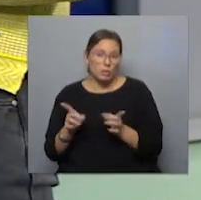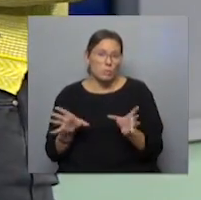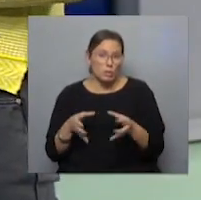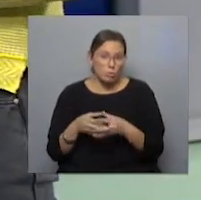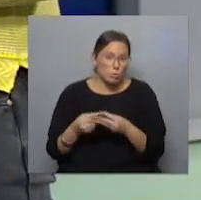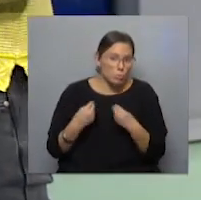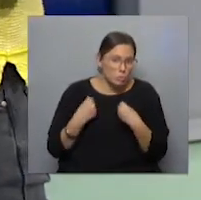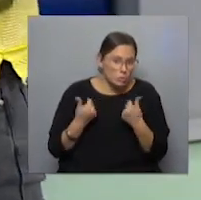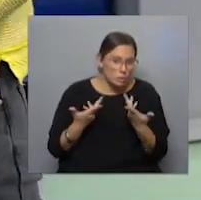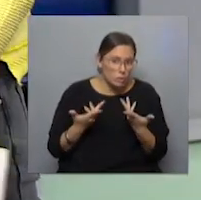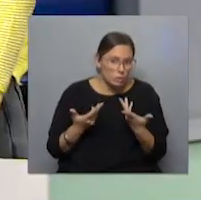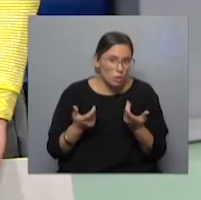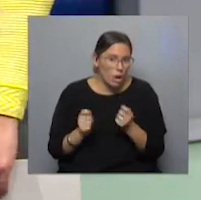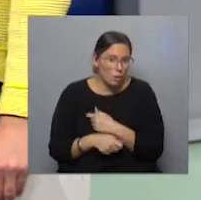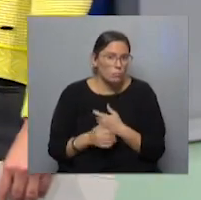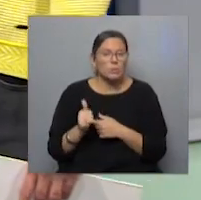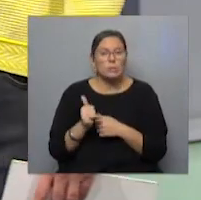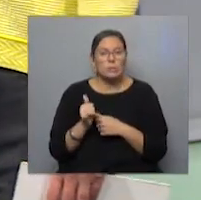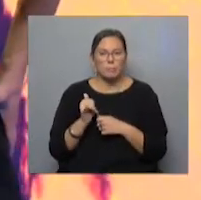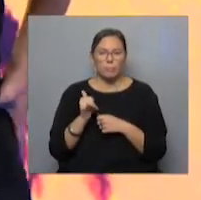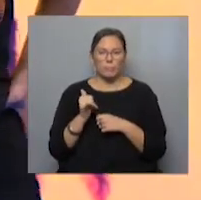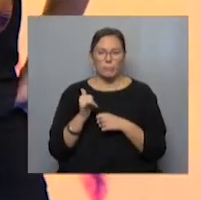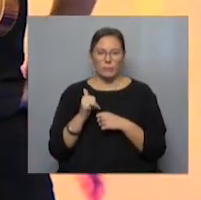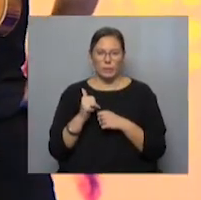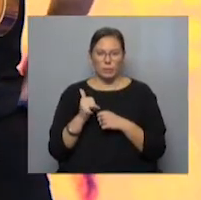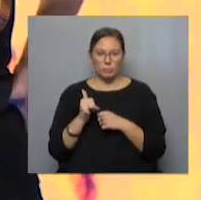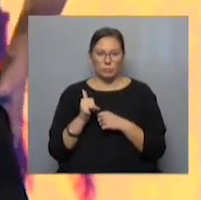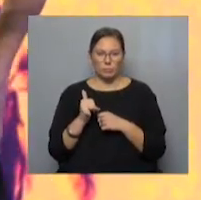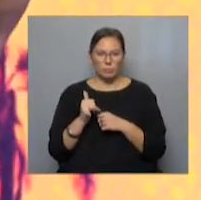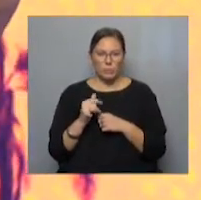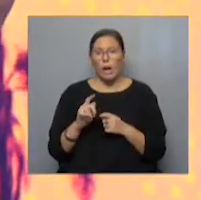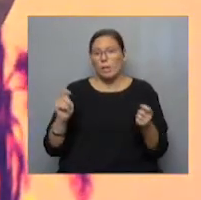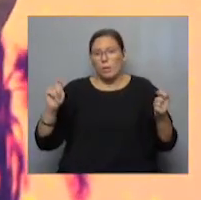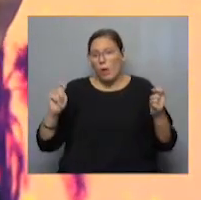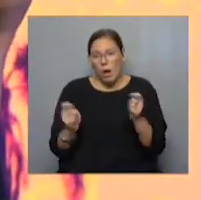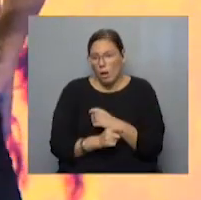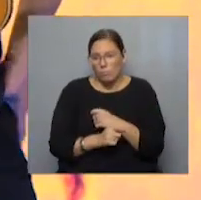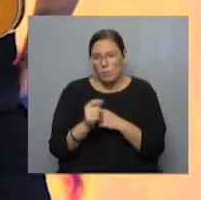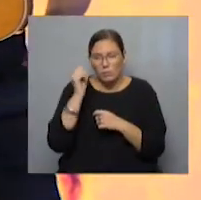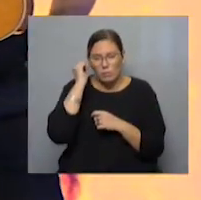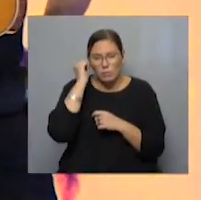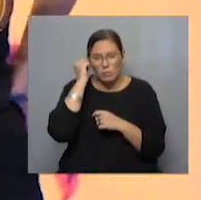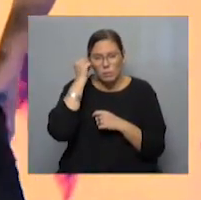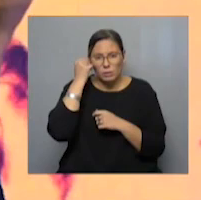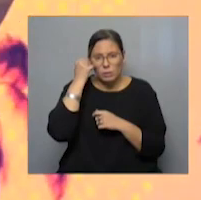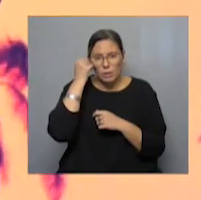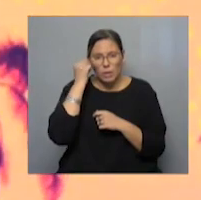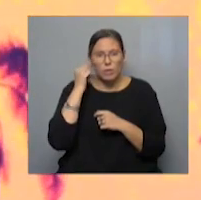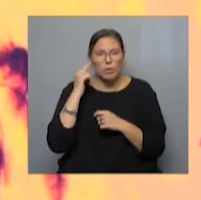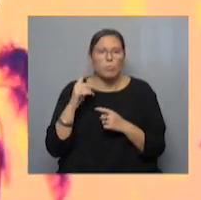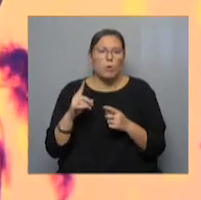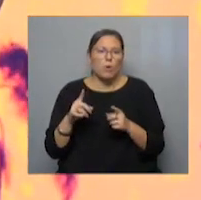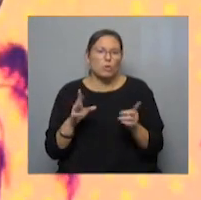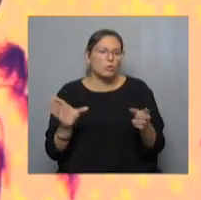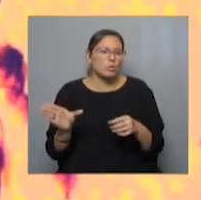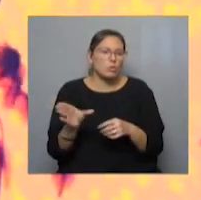colectivo, en ese sentido. Sí, por supuesto. Ha ido cambiando. Es como una plataforma en la cual